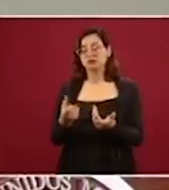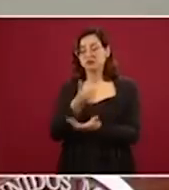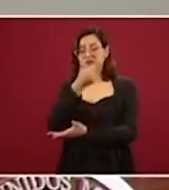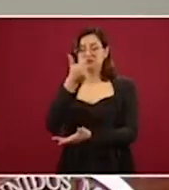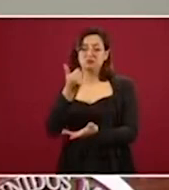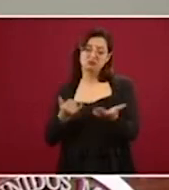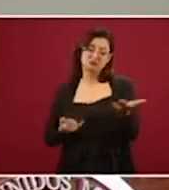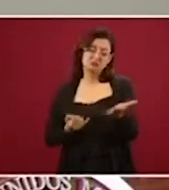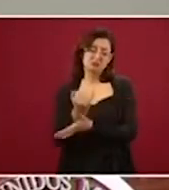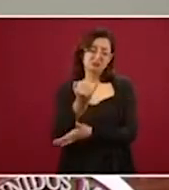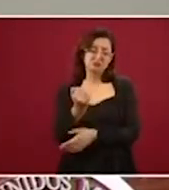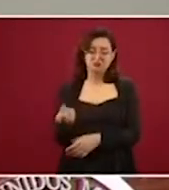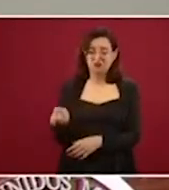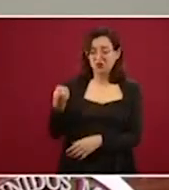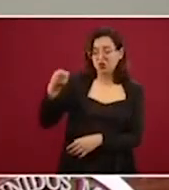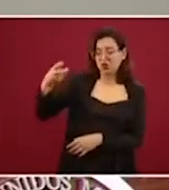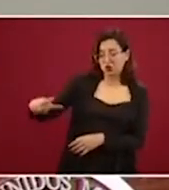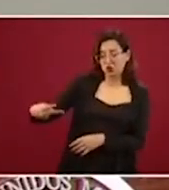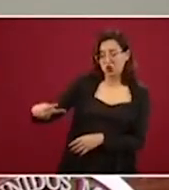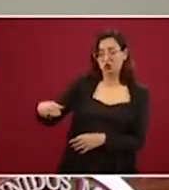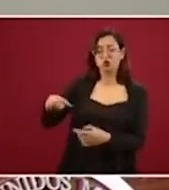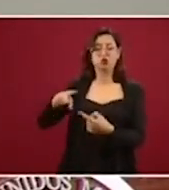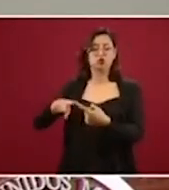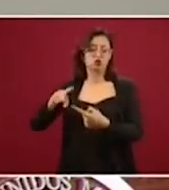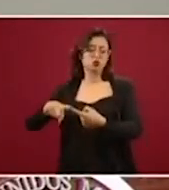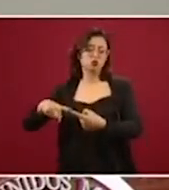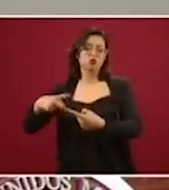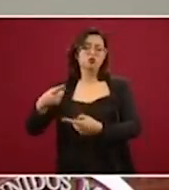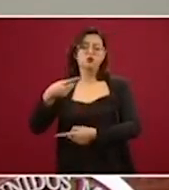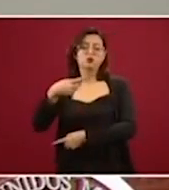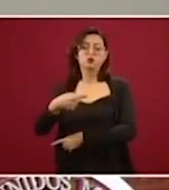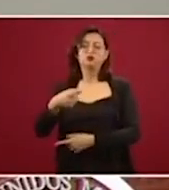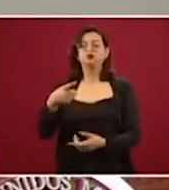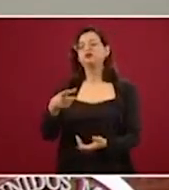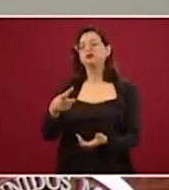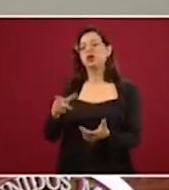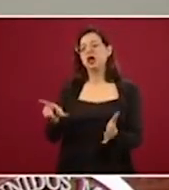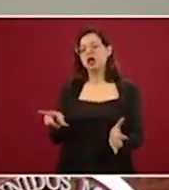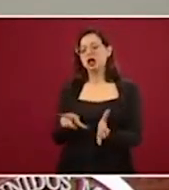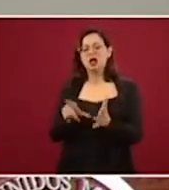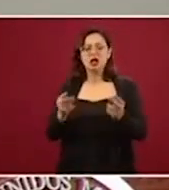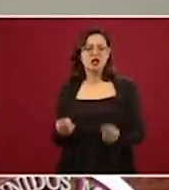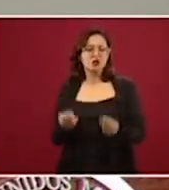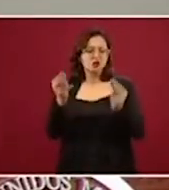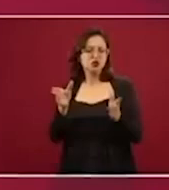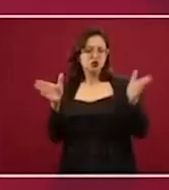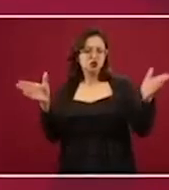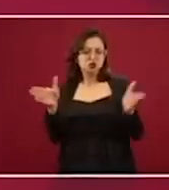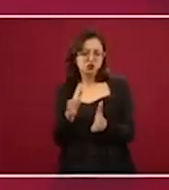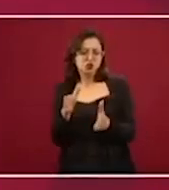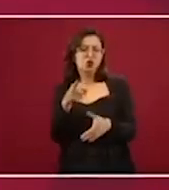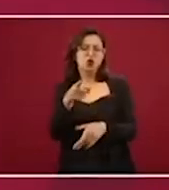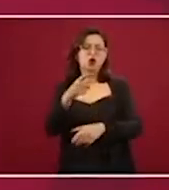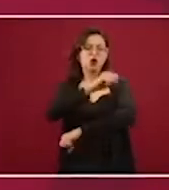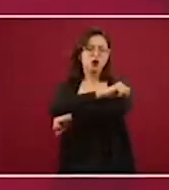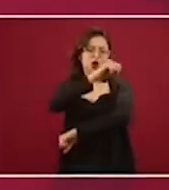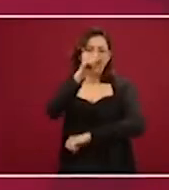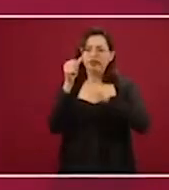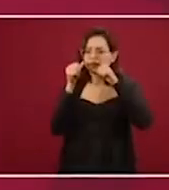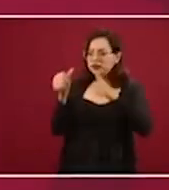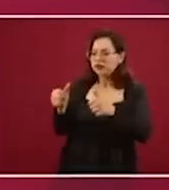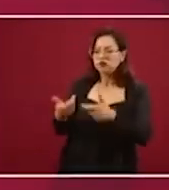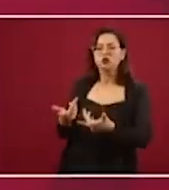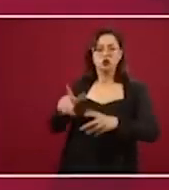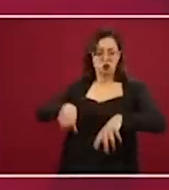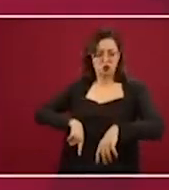ciudad. Uno, que es la ventanilla única para establecimientos mercantiles de bajo impacto. El objetivo también es